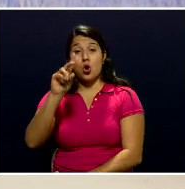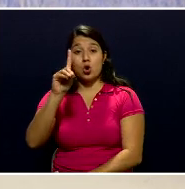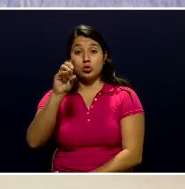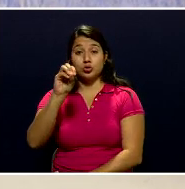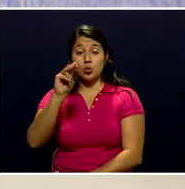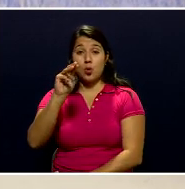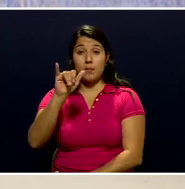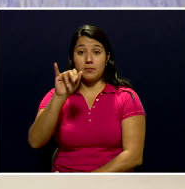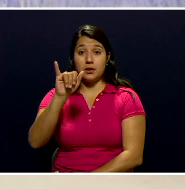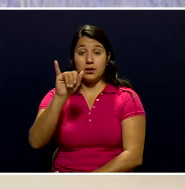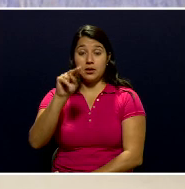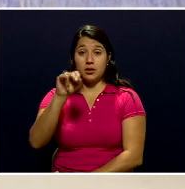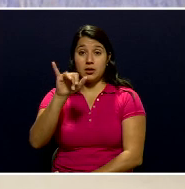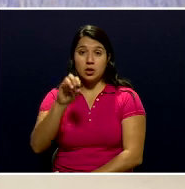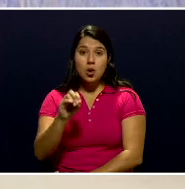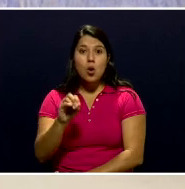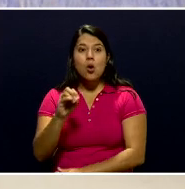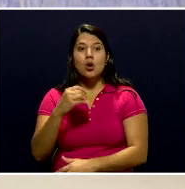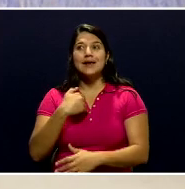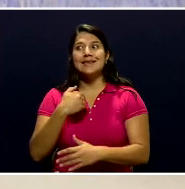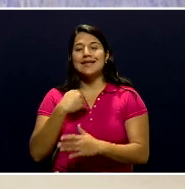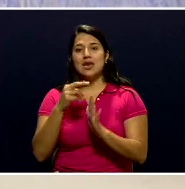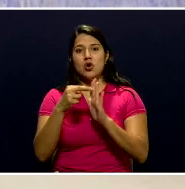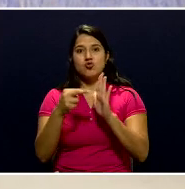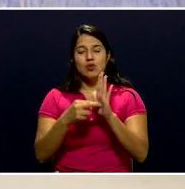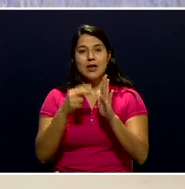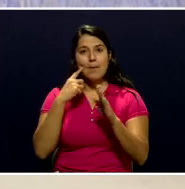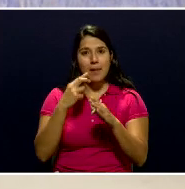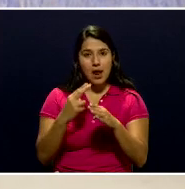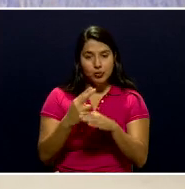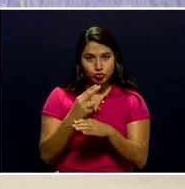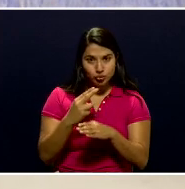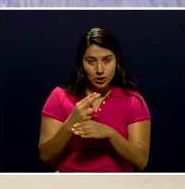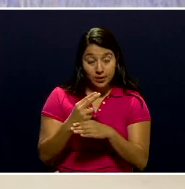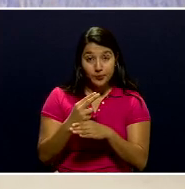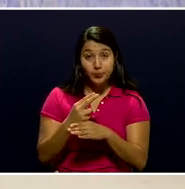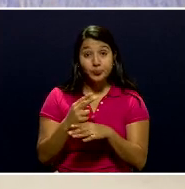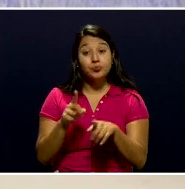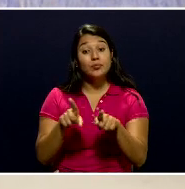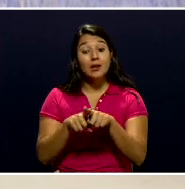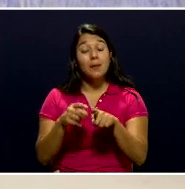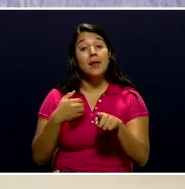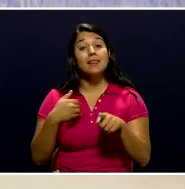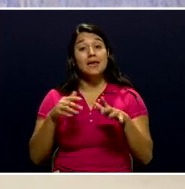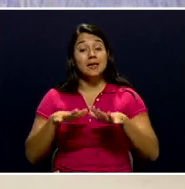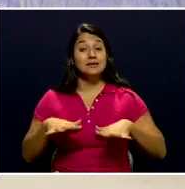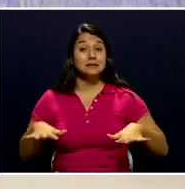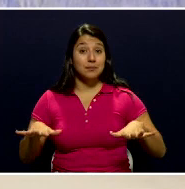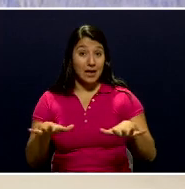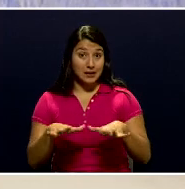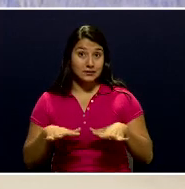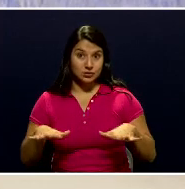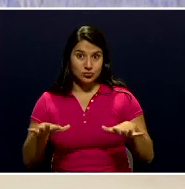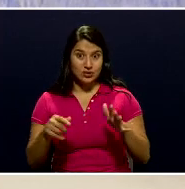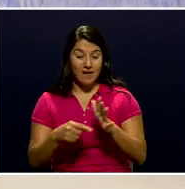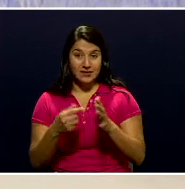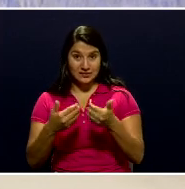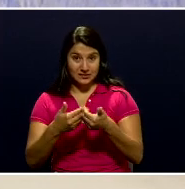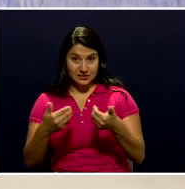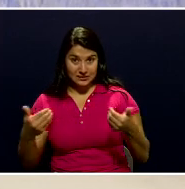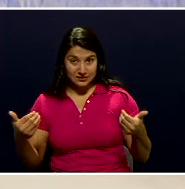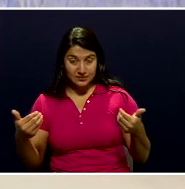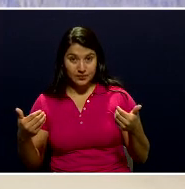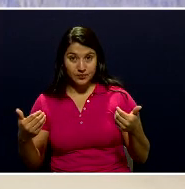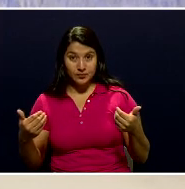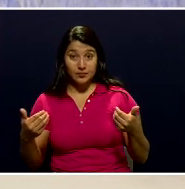implicaciones de usos, de modos de vida, también tienen esos espacios alejados,